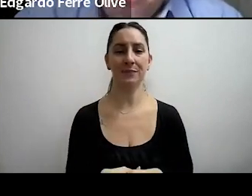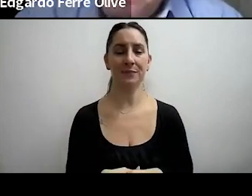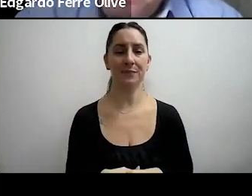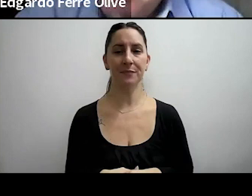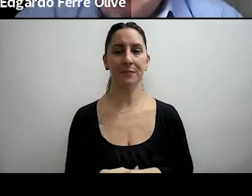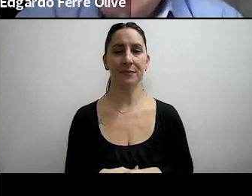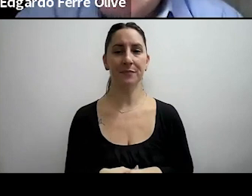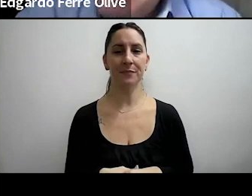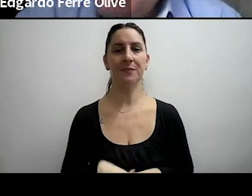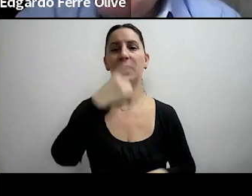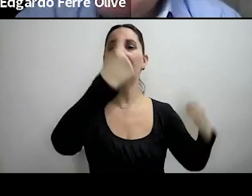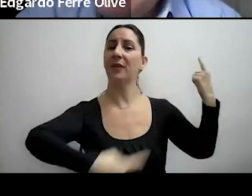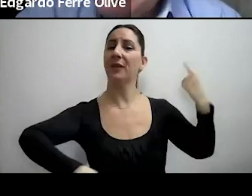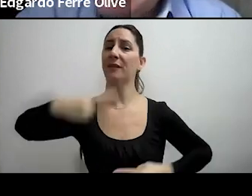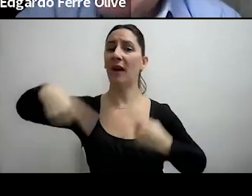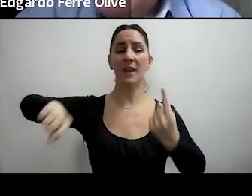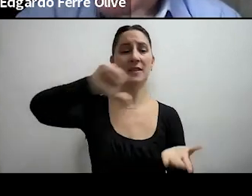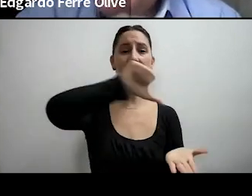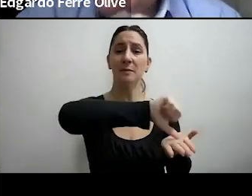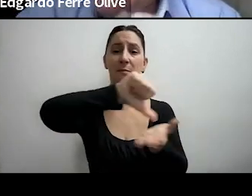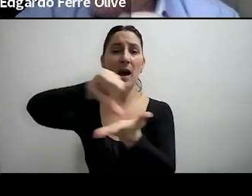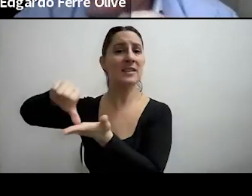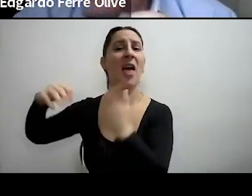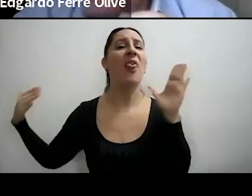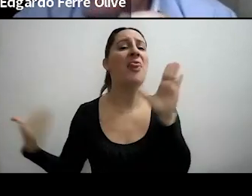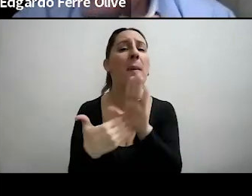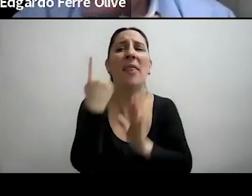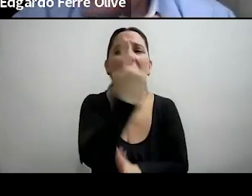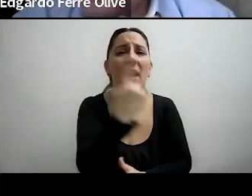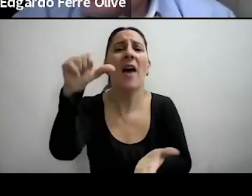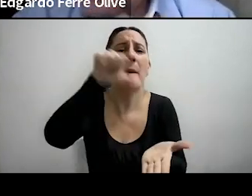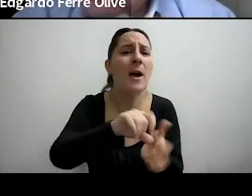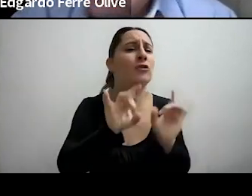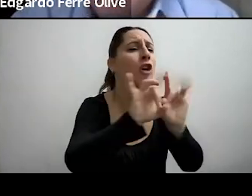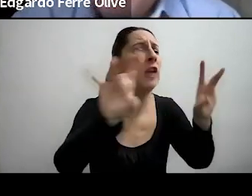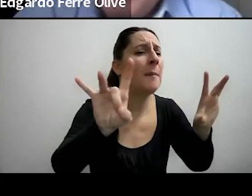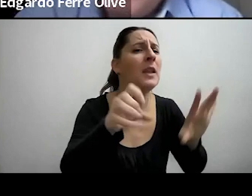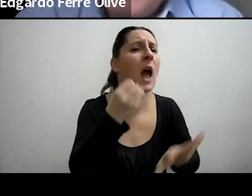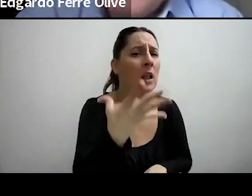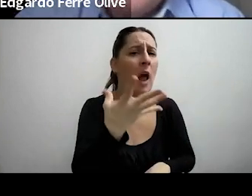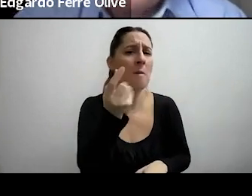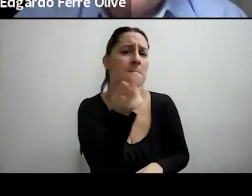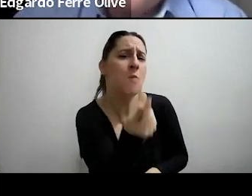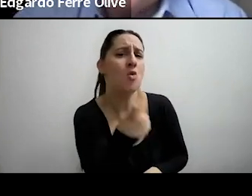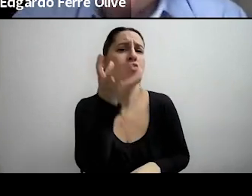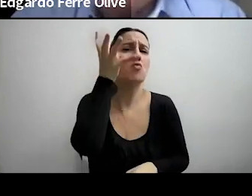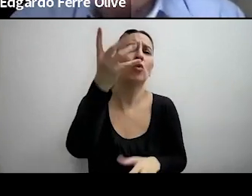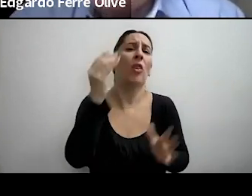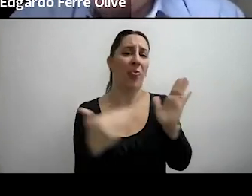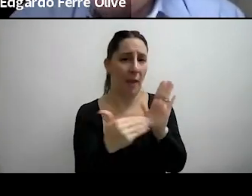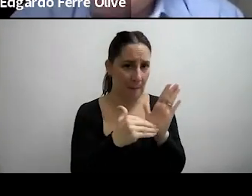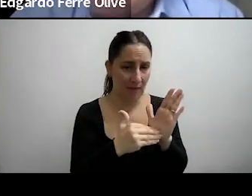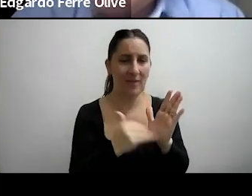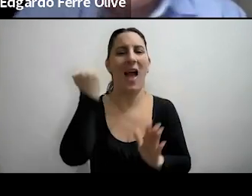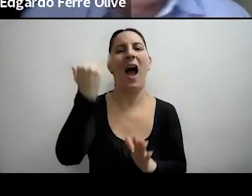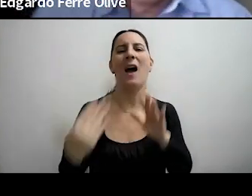a los distintos países en función de la contaminación que producía cada país. ¿Está bien? Como vieron que ustedes que existe la Corte Penal